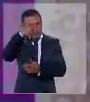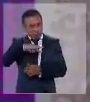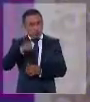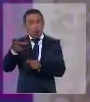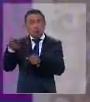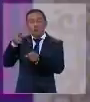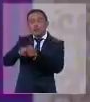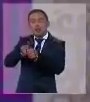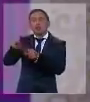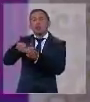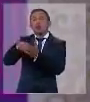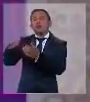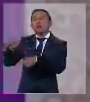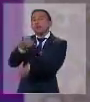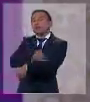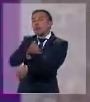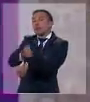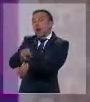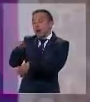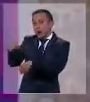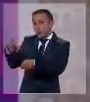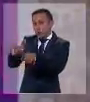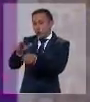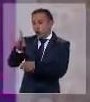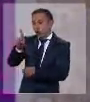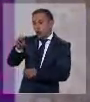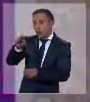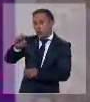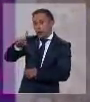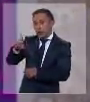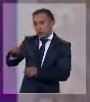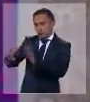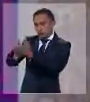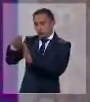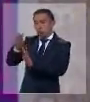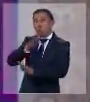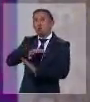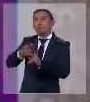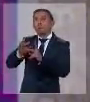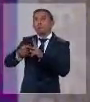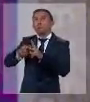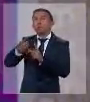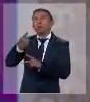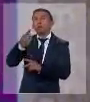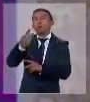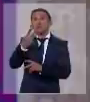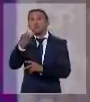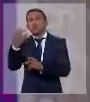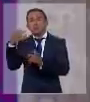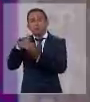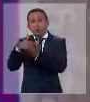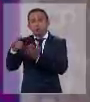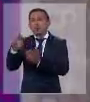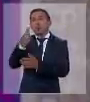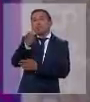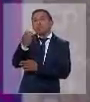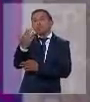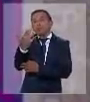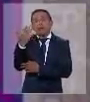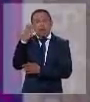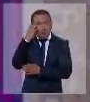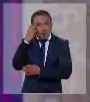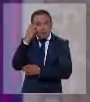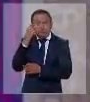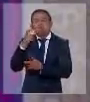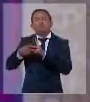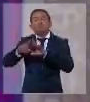en Iztapalapa. Costó 350 millones de pesos, 150 camas, 350 millones